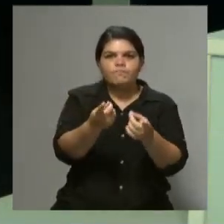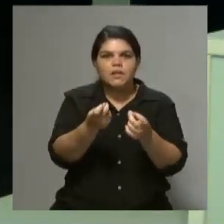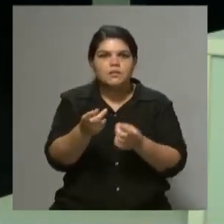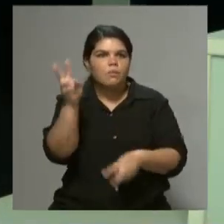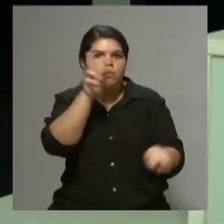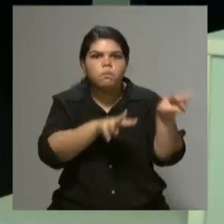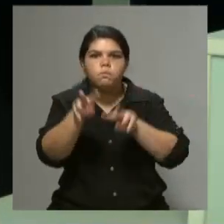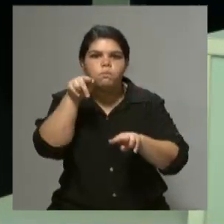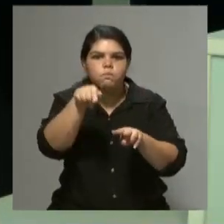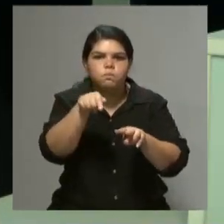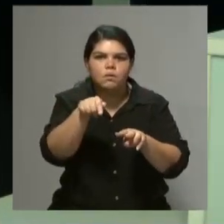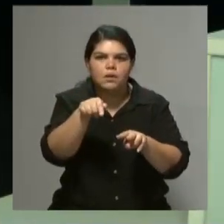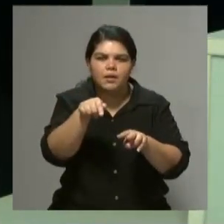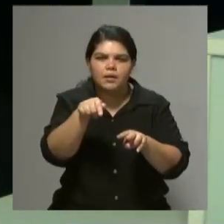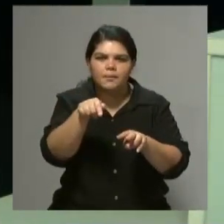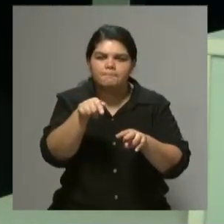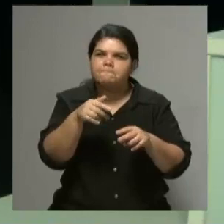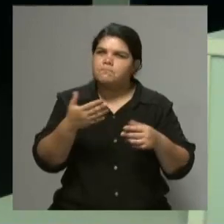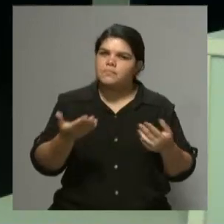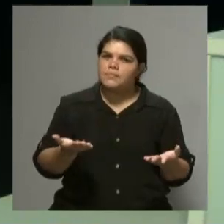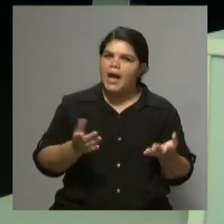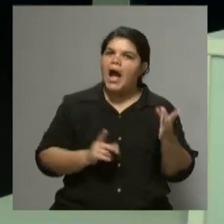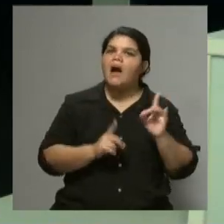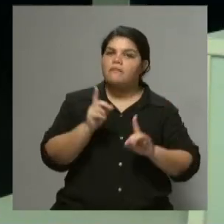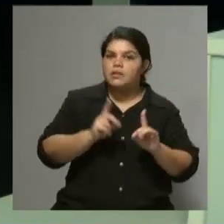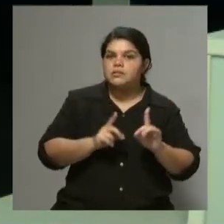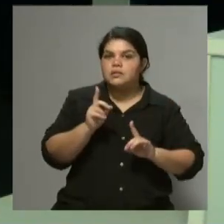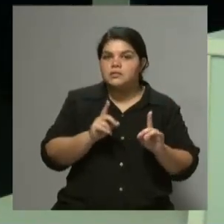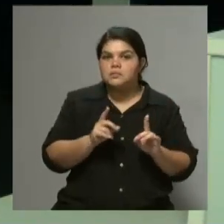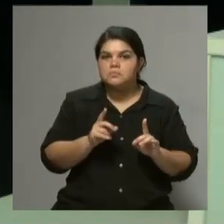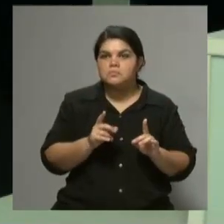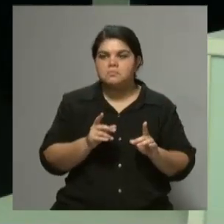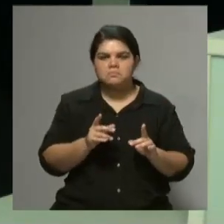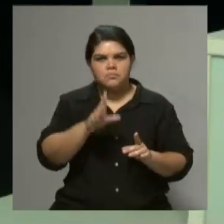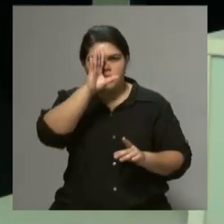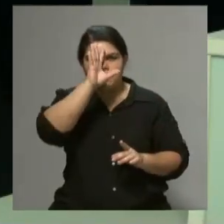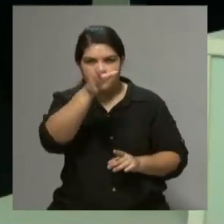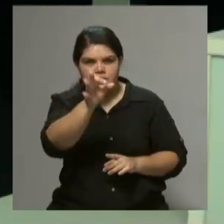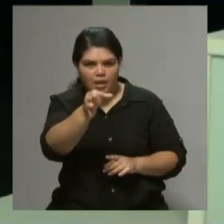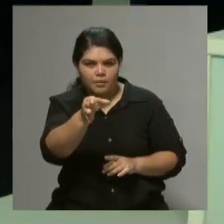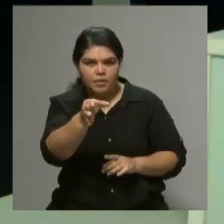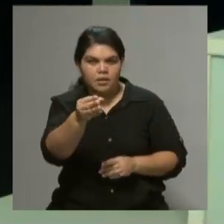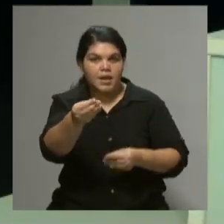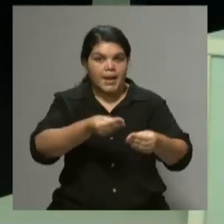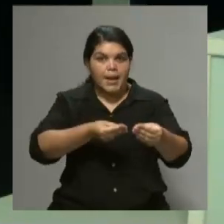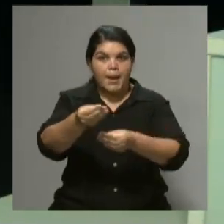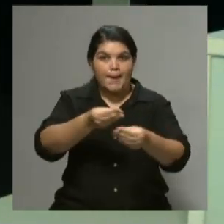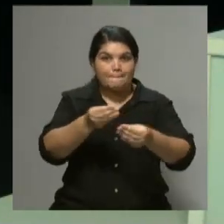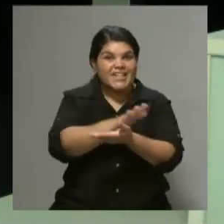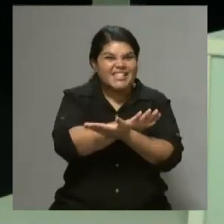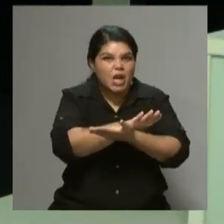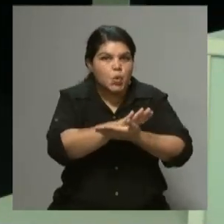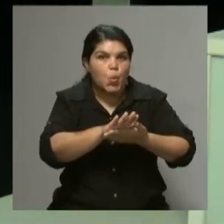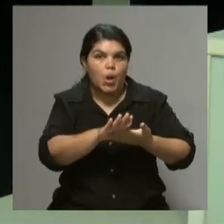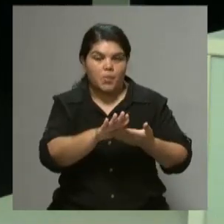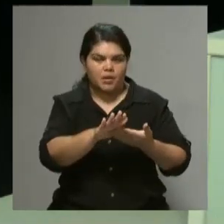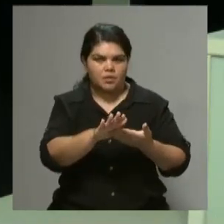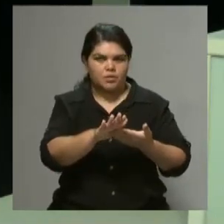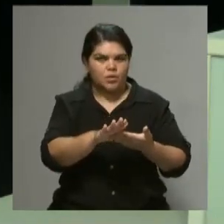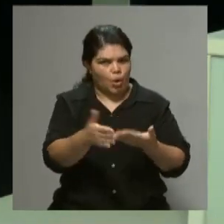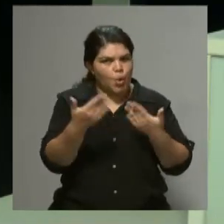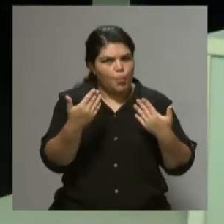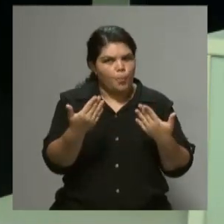¿Es excluyente? Digo, en algunos casos, porque también surgen empresas nuevas, ¿son más permeables a recibir